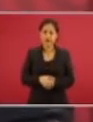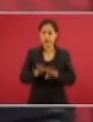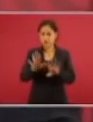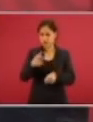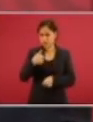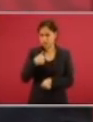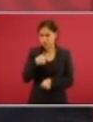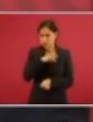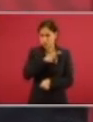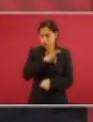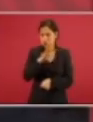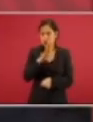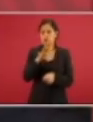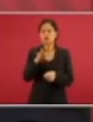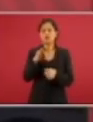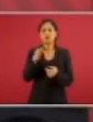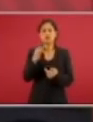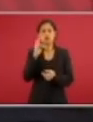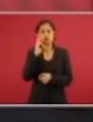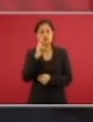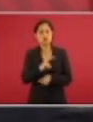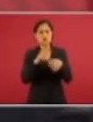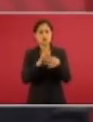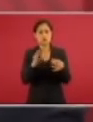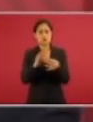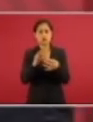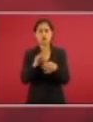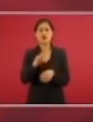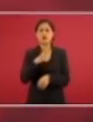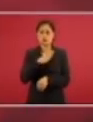básico, sin embargo, hay